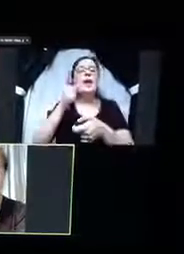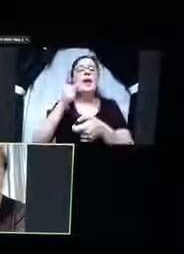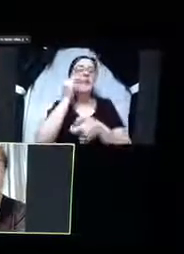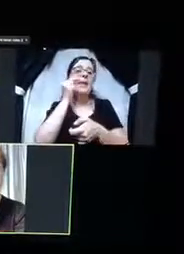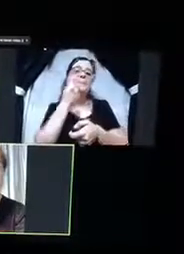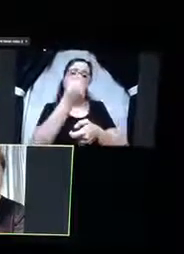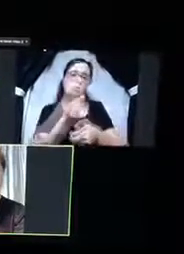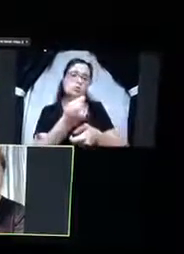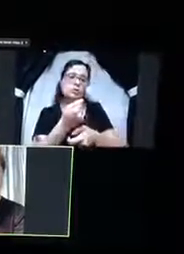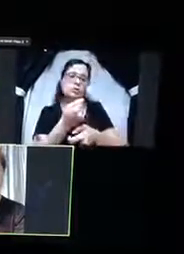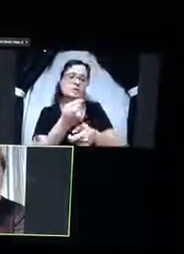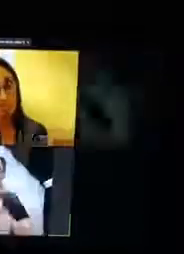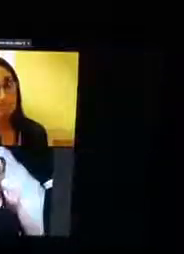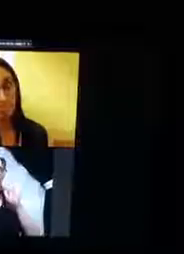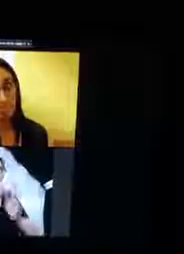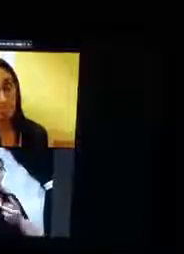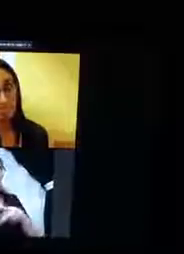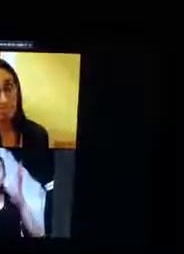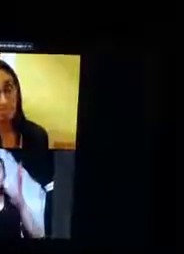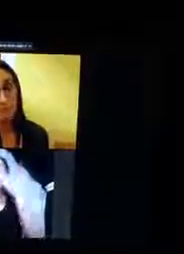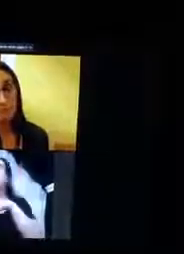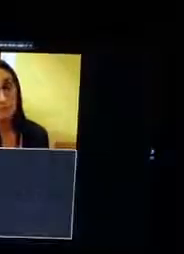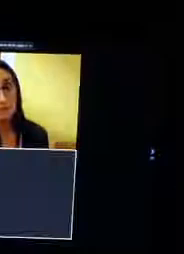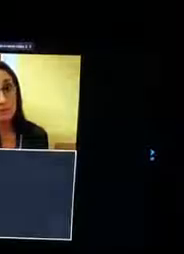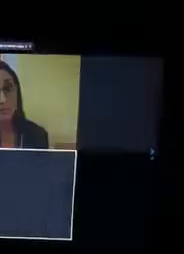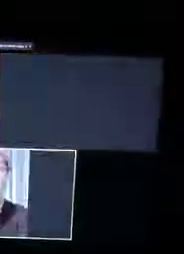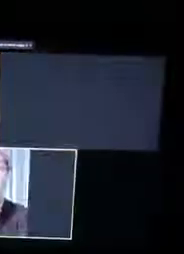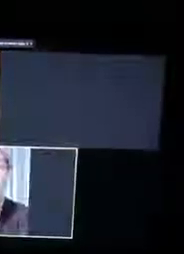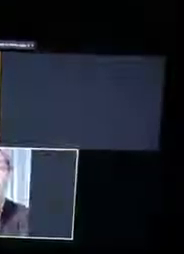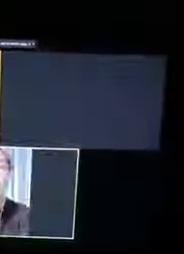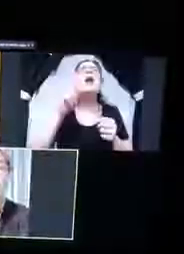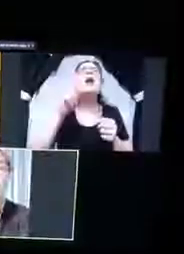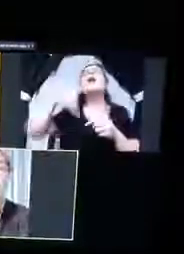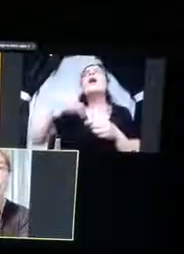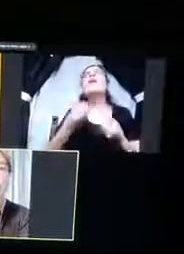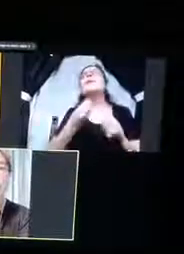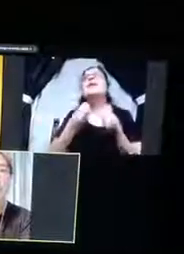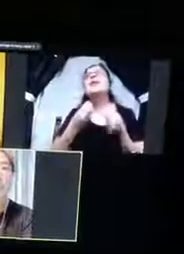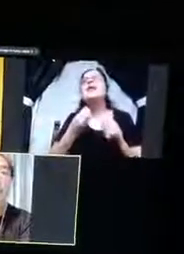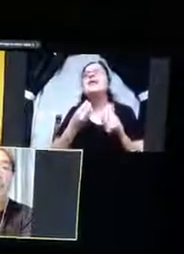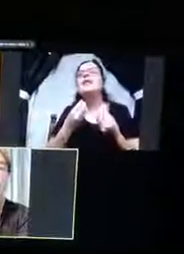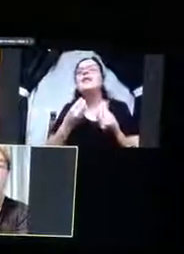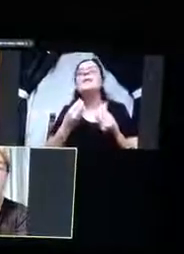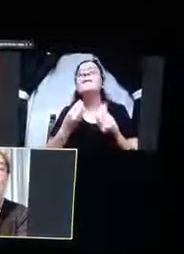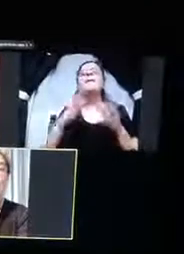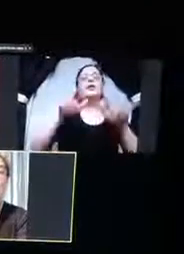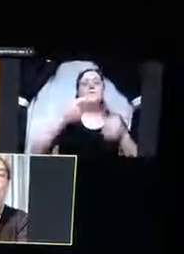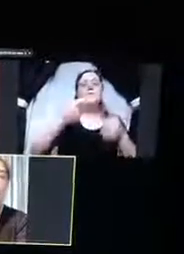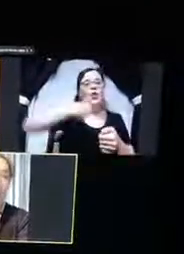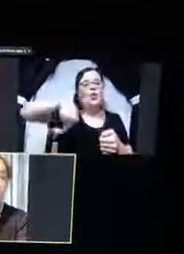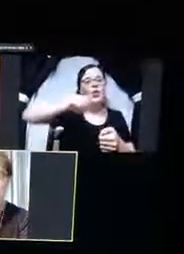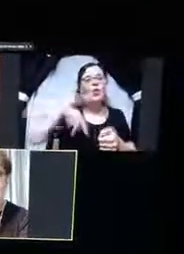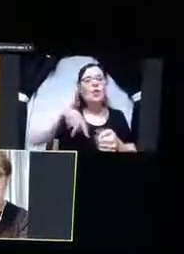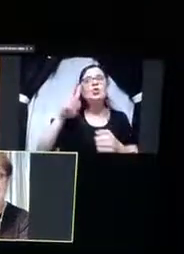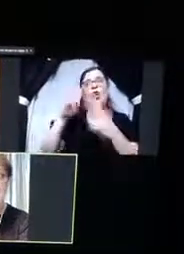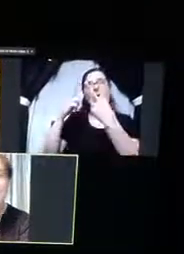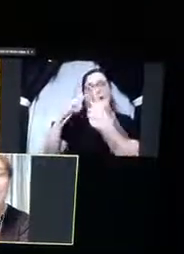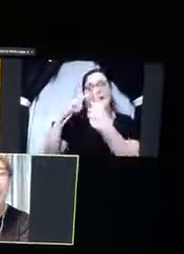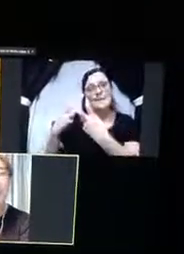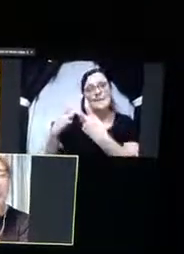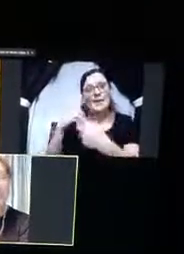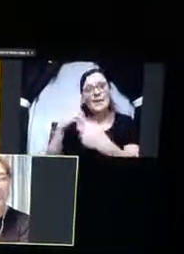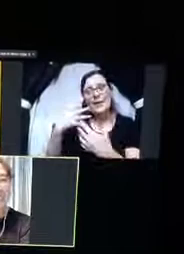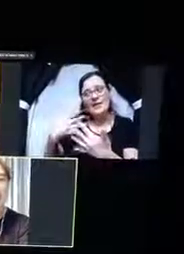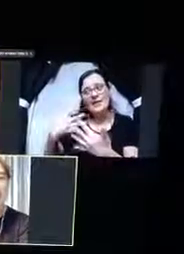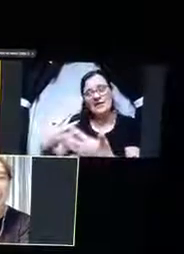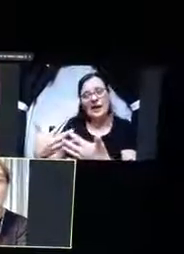la atención, es como vos decís, Georgie, tenemos que ver de dónde viene, porque o a qué le decimos atención. Exacto. Porque a veces le decimos atención porque no mira, y